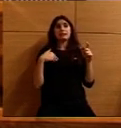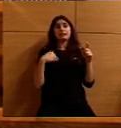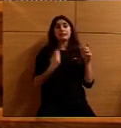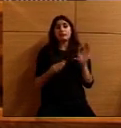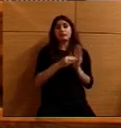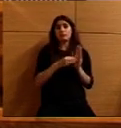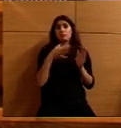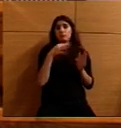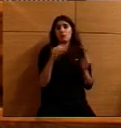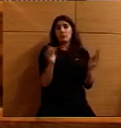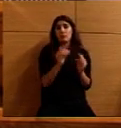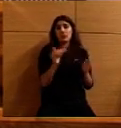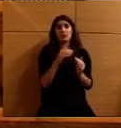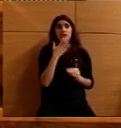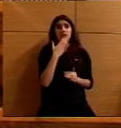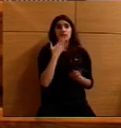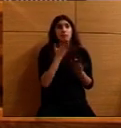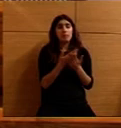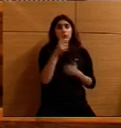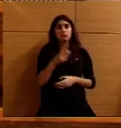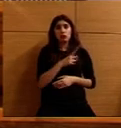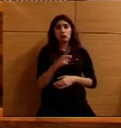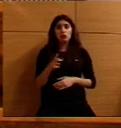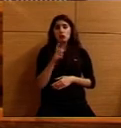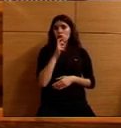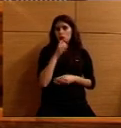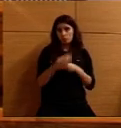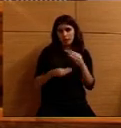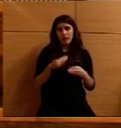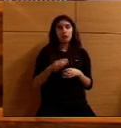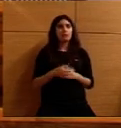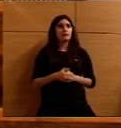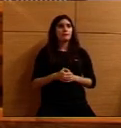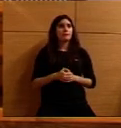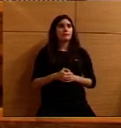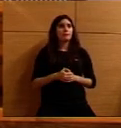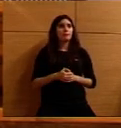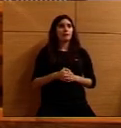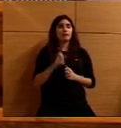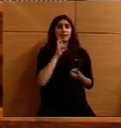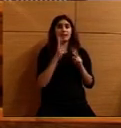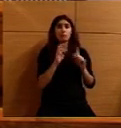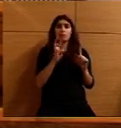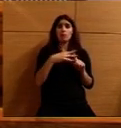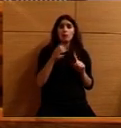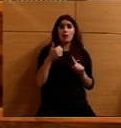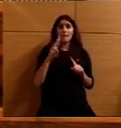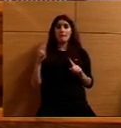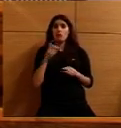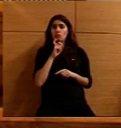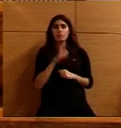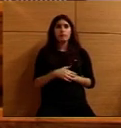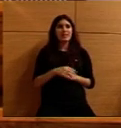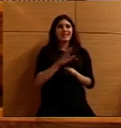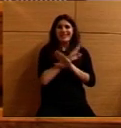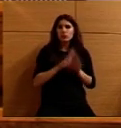pequeños municipios, si ha tenido demanda o no ha tenido demanda por medio de la Badlia Respond, tanto en la web como en la app. Y por último,